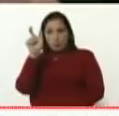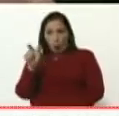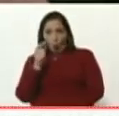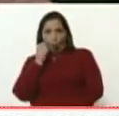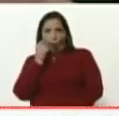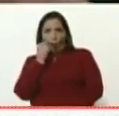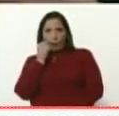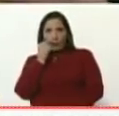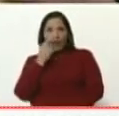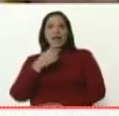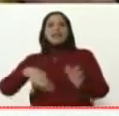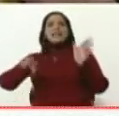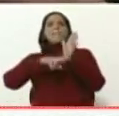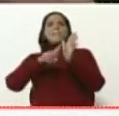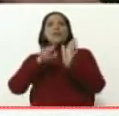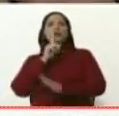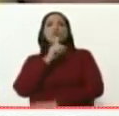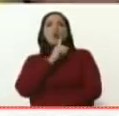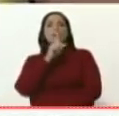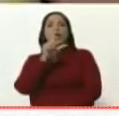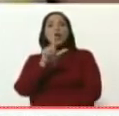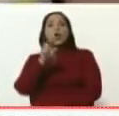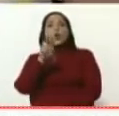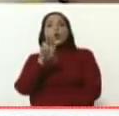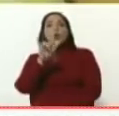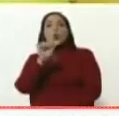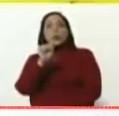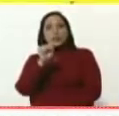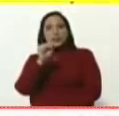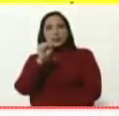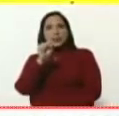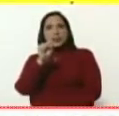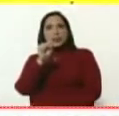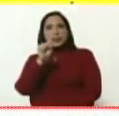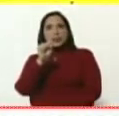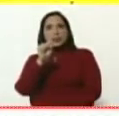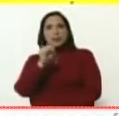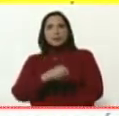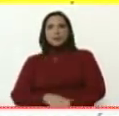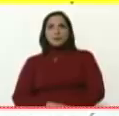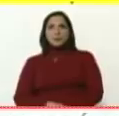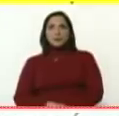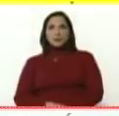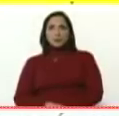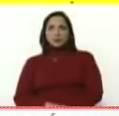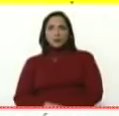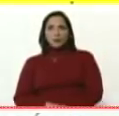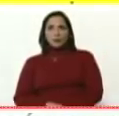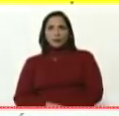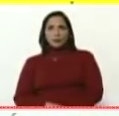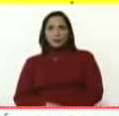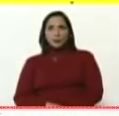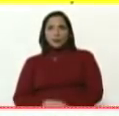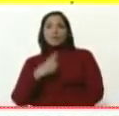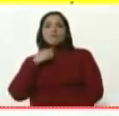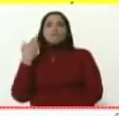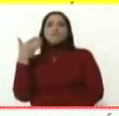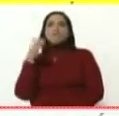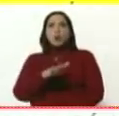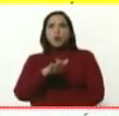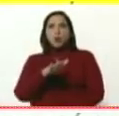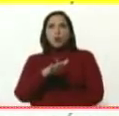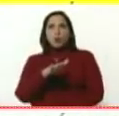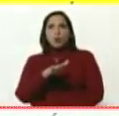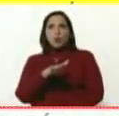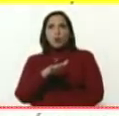Le repito el nombre. Cabo primero Luis Jean-Pierre Caraballo Marcano, que fue asesinado